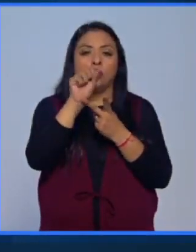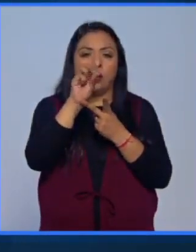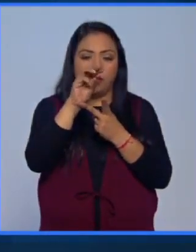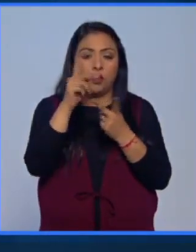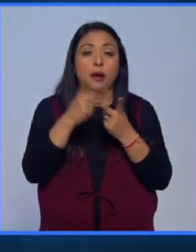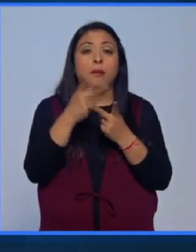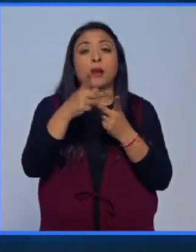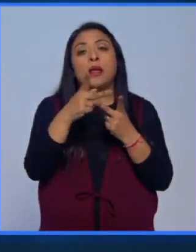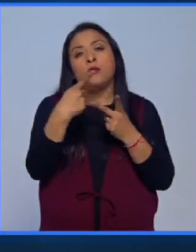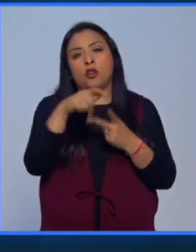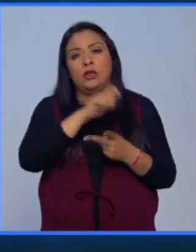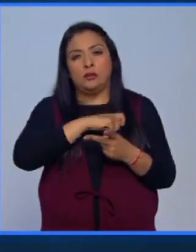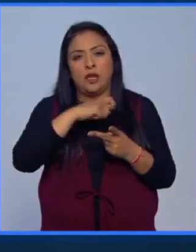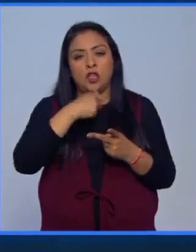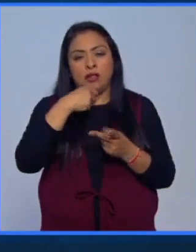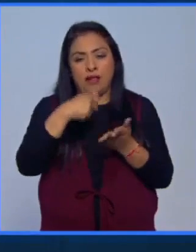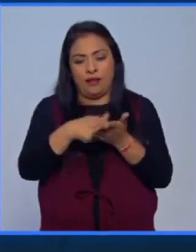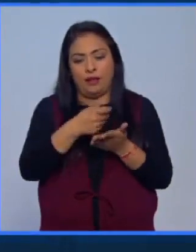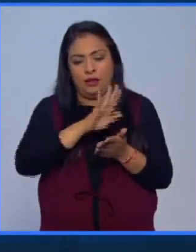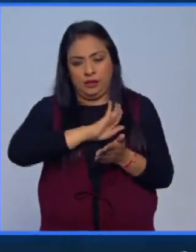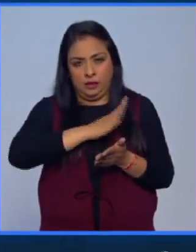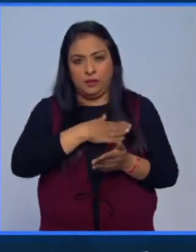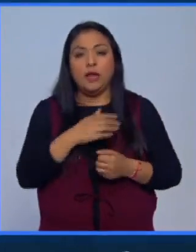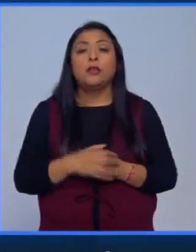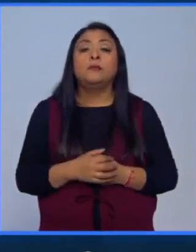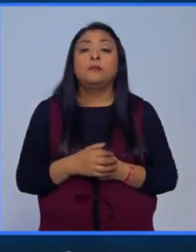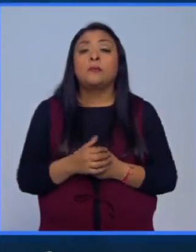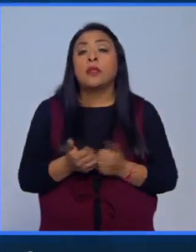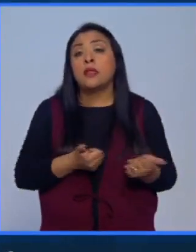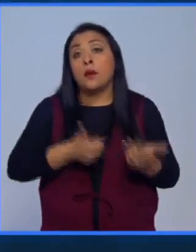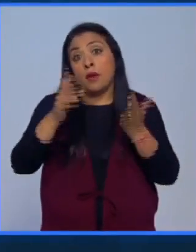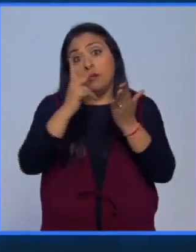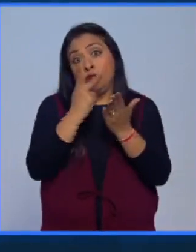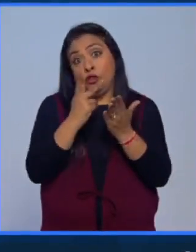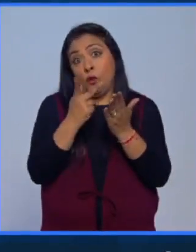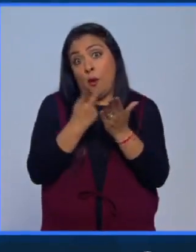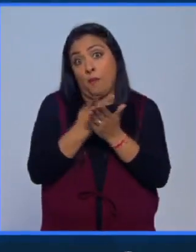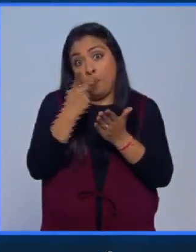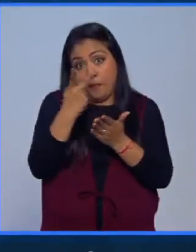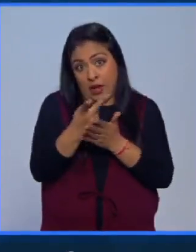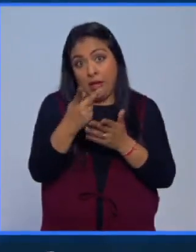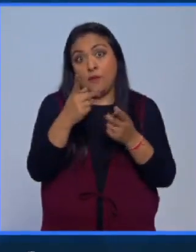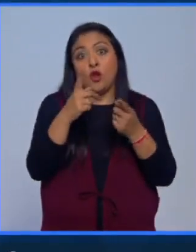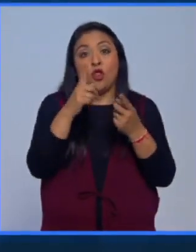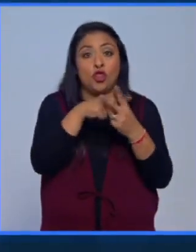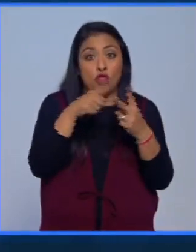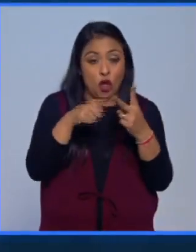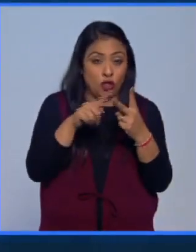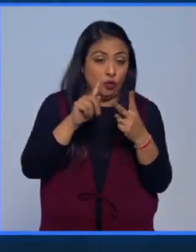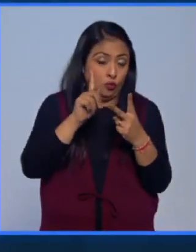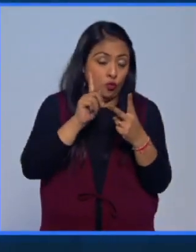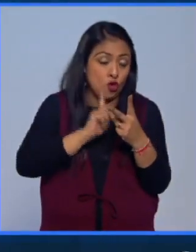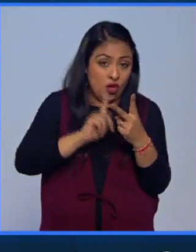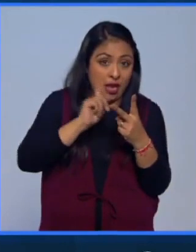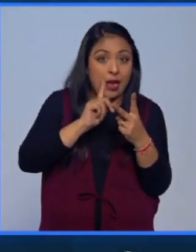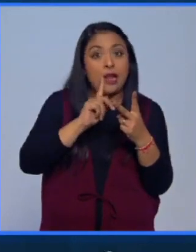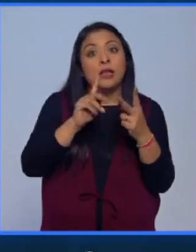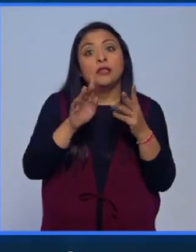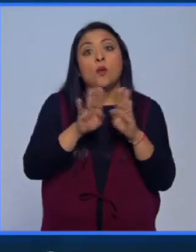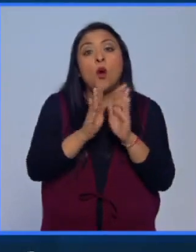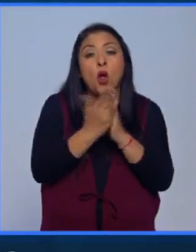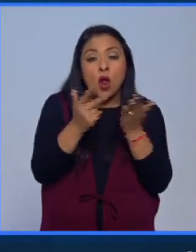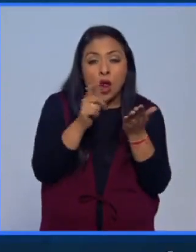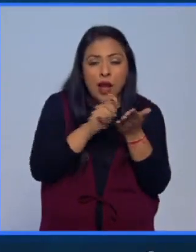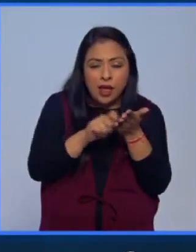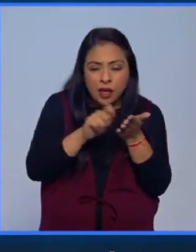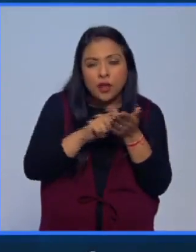Premio Nacional de Letras Españolas. Con lo cual ya llevamos a una Premio Nacional de las Letras, llevamos a una Premio Nacional de Artes Plásticas como